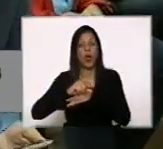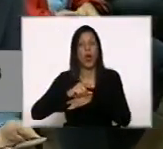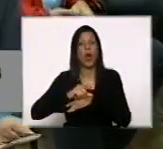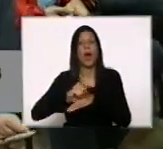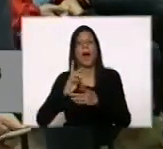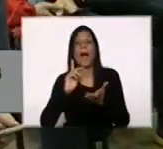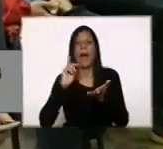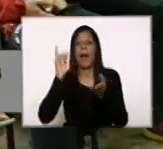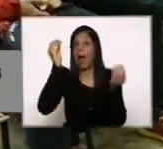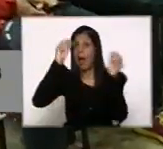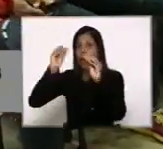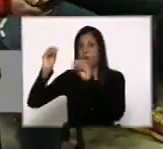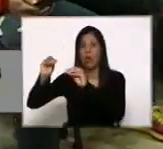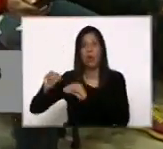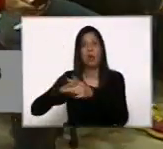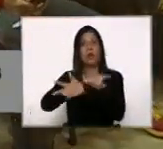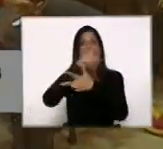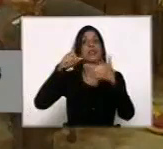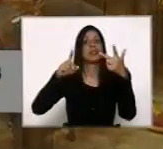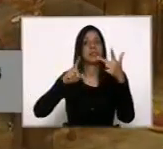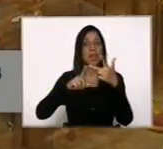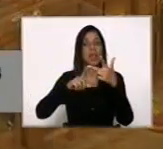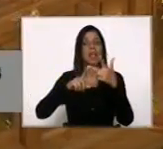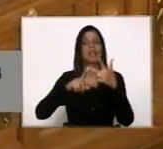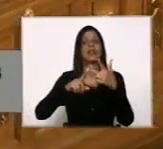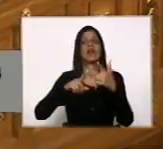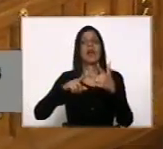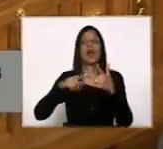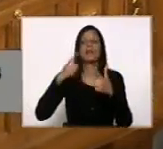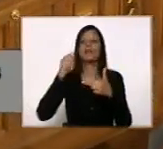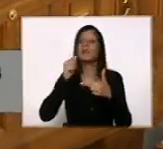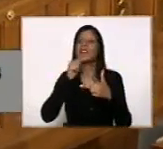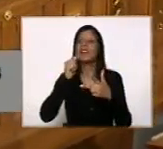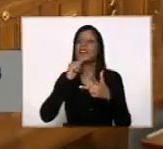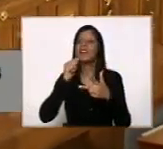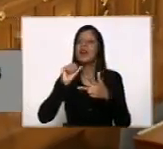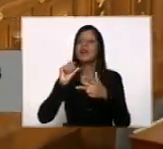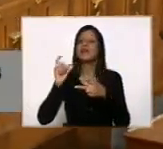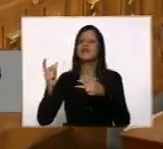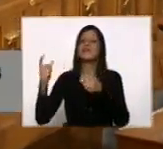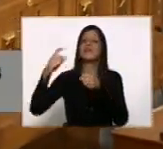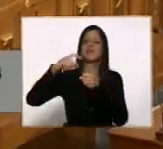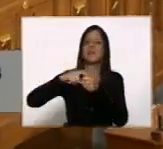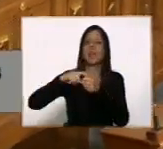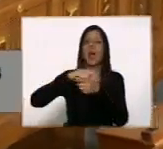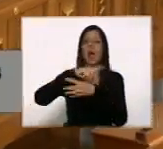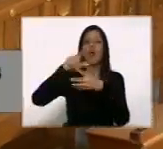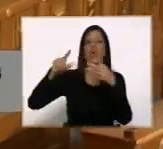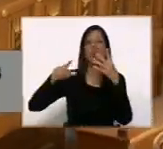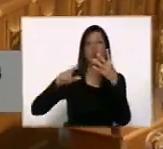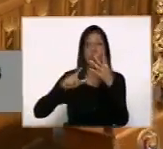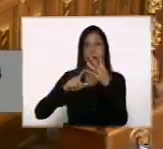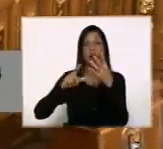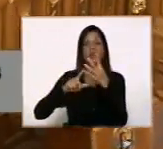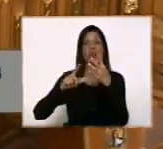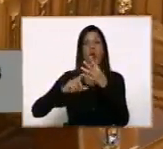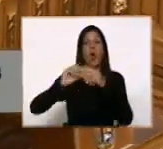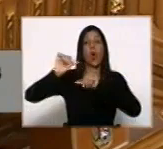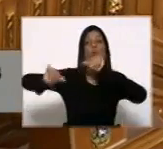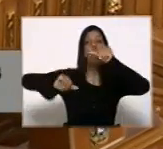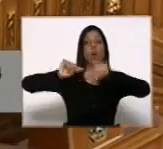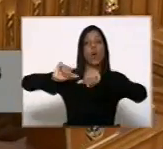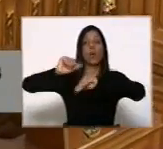con la aprobación de los tres partidos, debían de contar con el visto bueno de los cuatro grandes, de las cuatro grandes